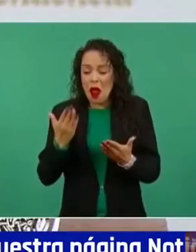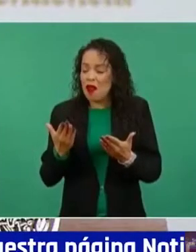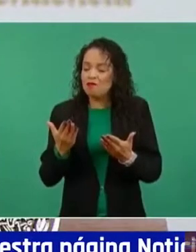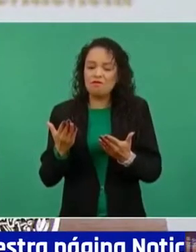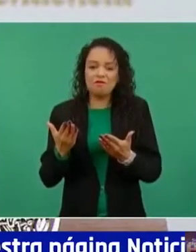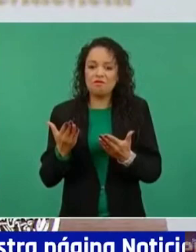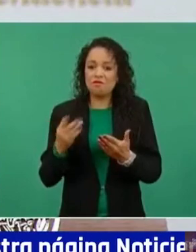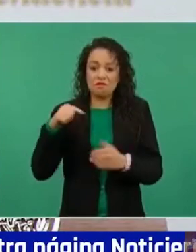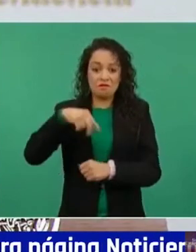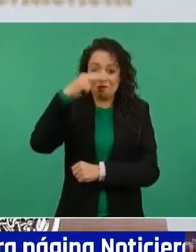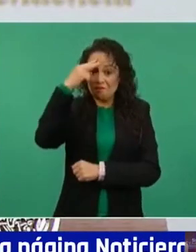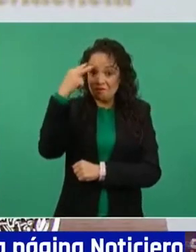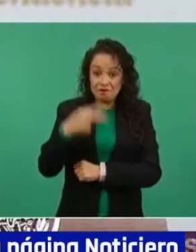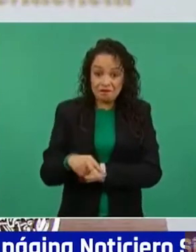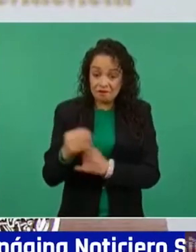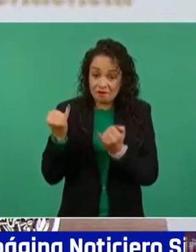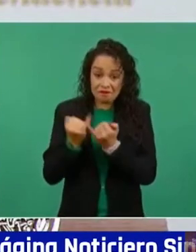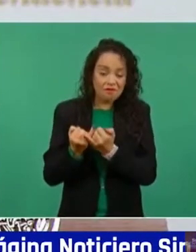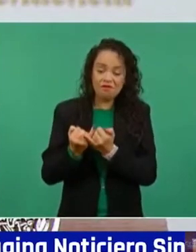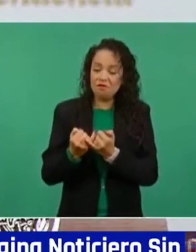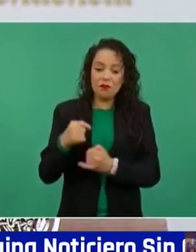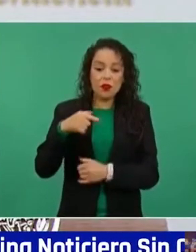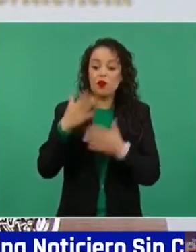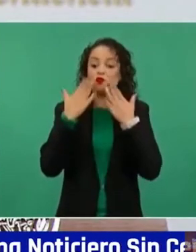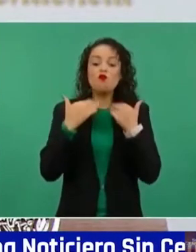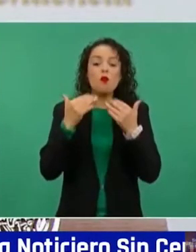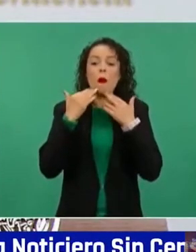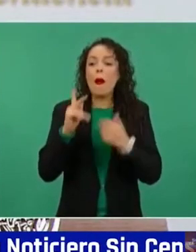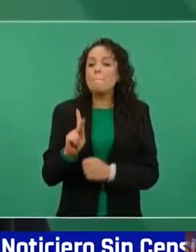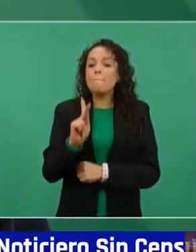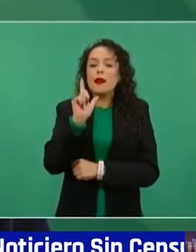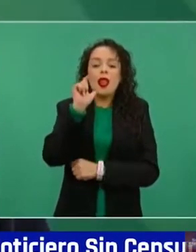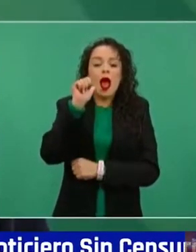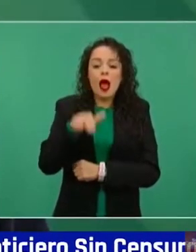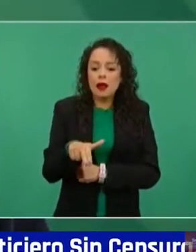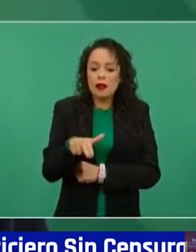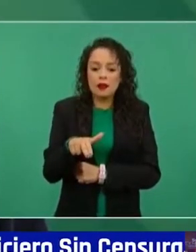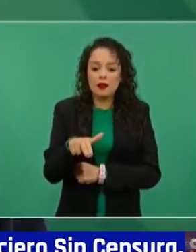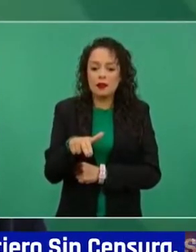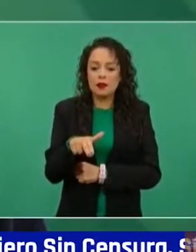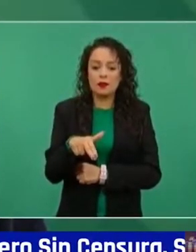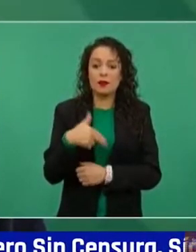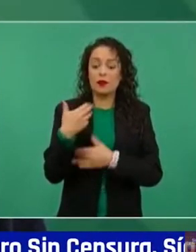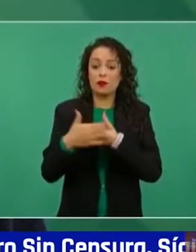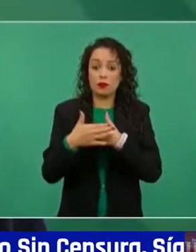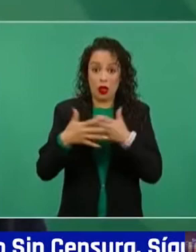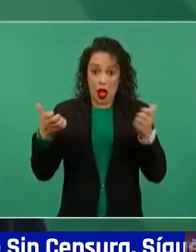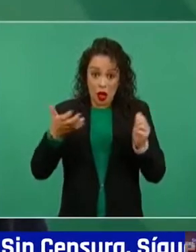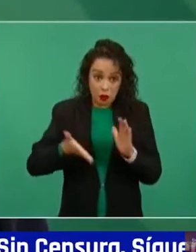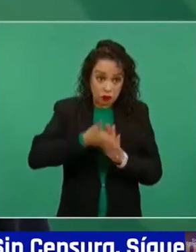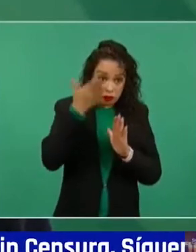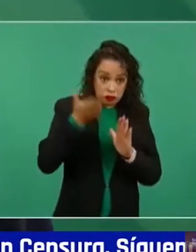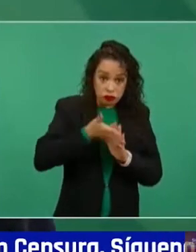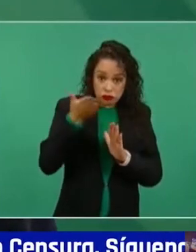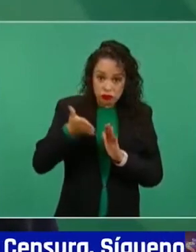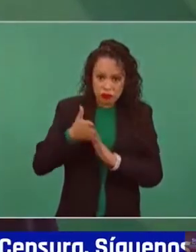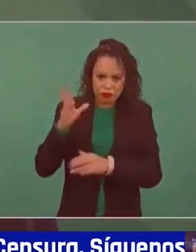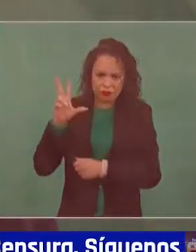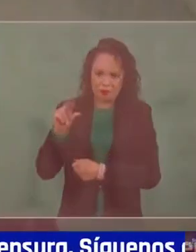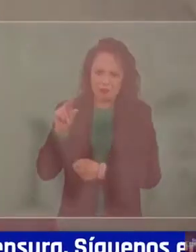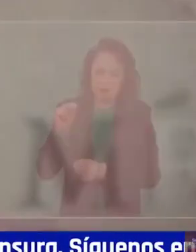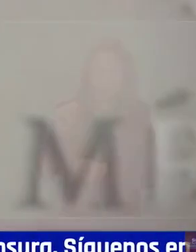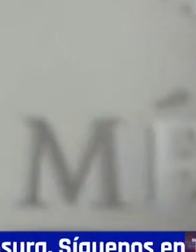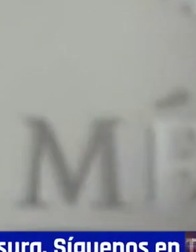remotamente parecido a lo cobarde que fue Enrique Peña Nieto, en lo contrito que